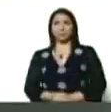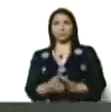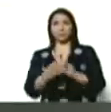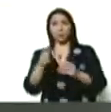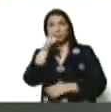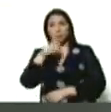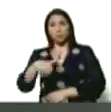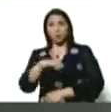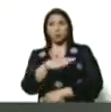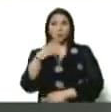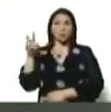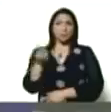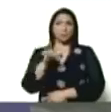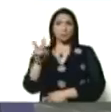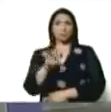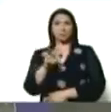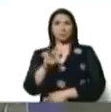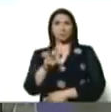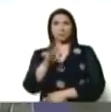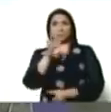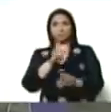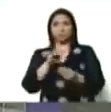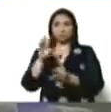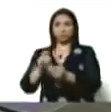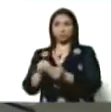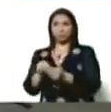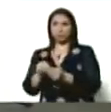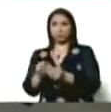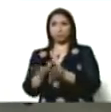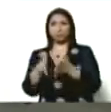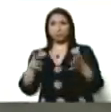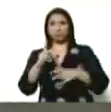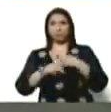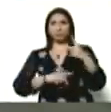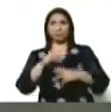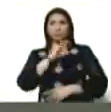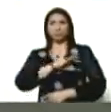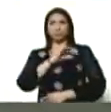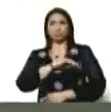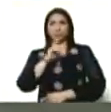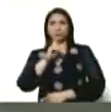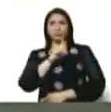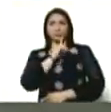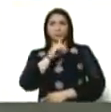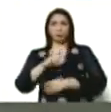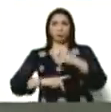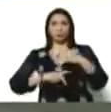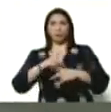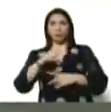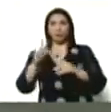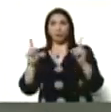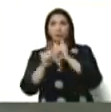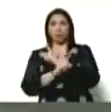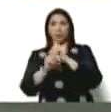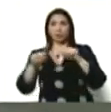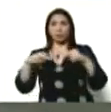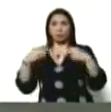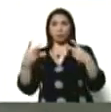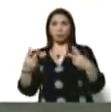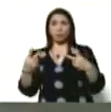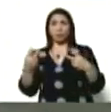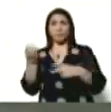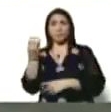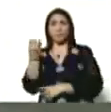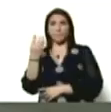cada una de las propuestas que van a estar resumidas en ese gran programa social que él ha denominado como programa de cambio, que va a regir el nuevo parlamento a partir